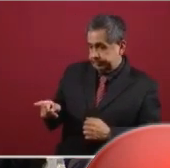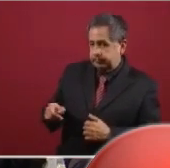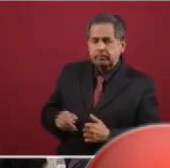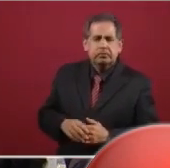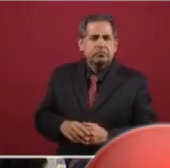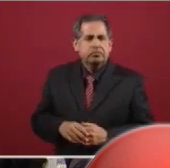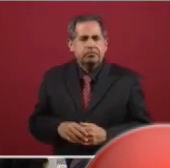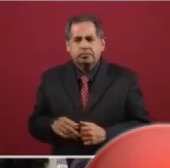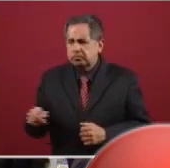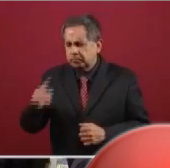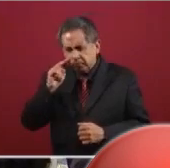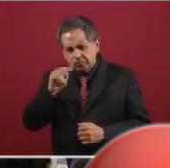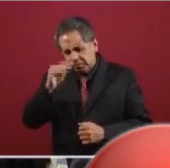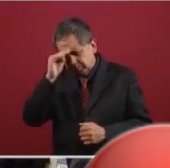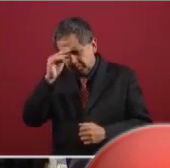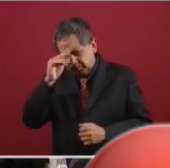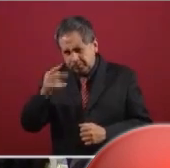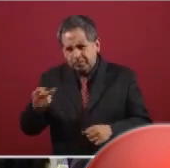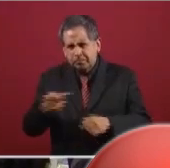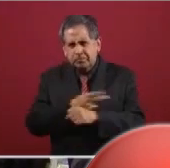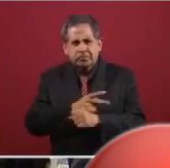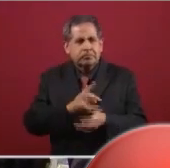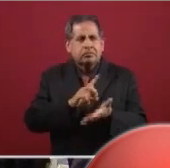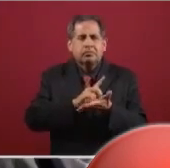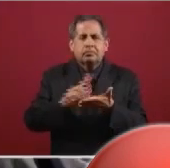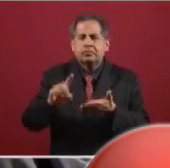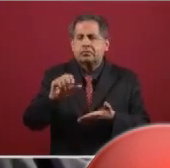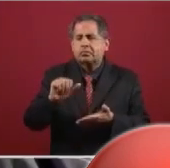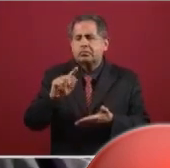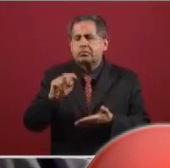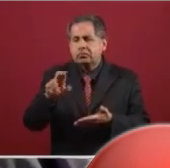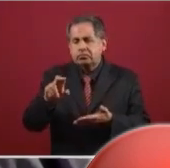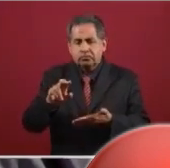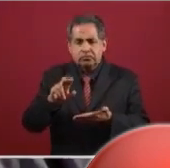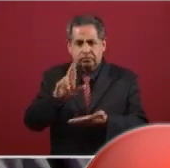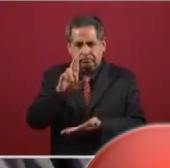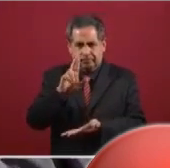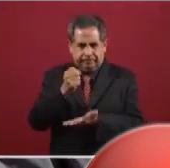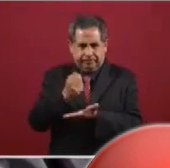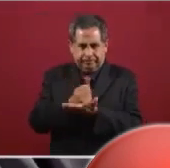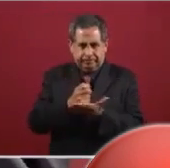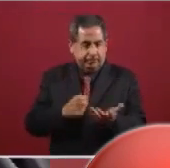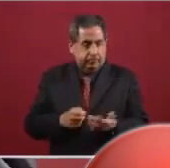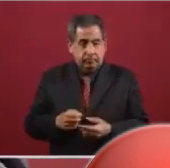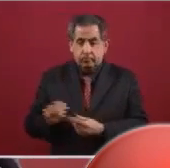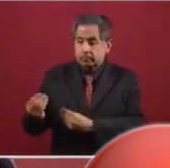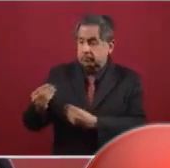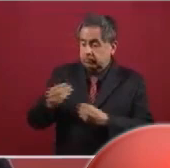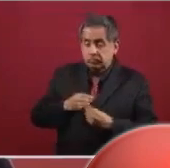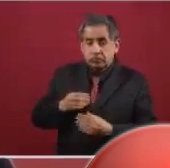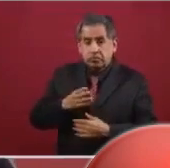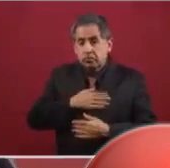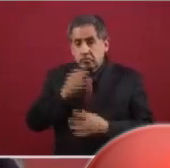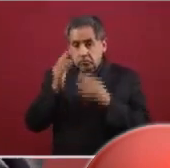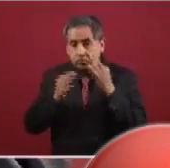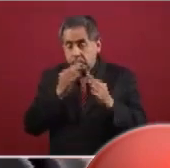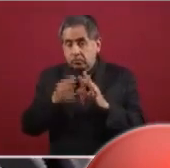viera todo lo relacionado con derechos de autor, y me dio la buena